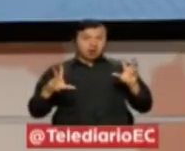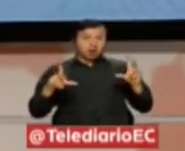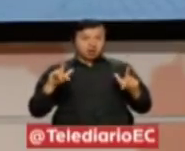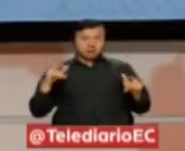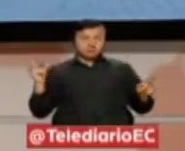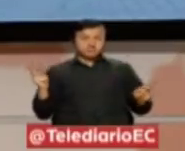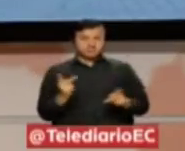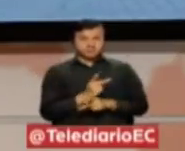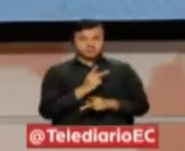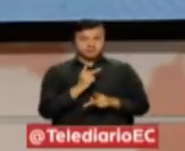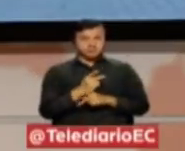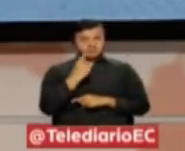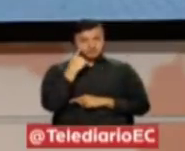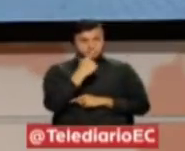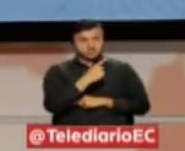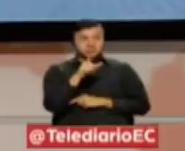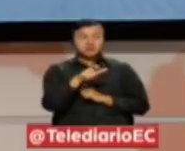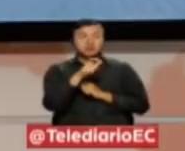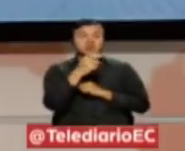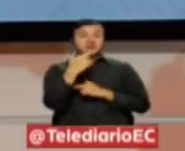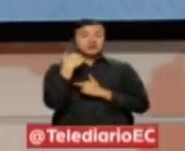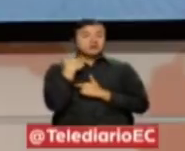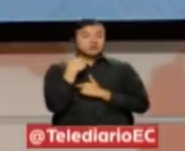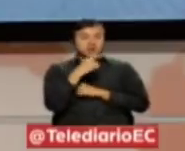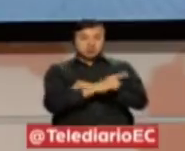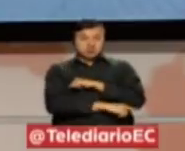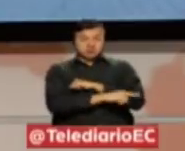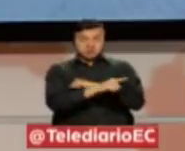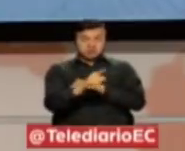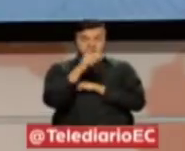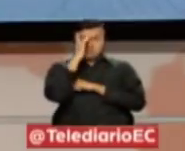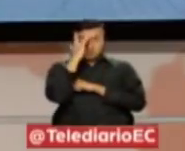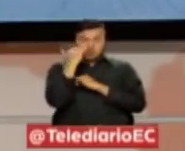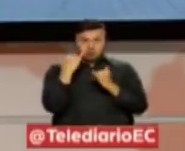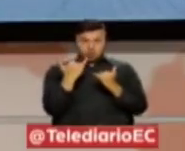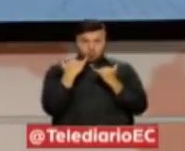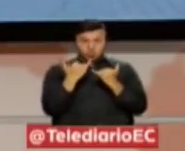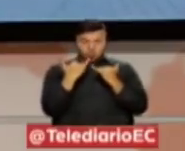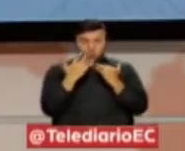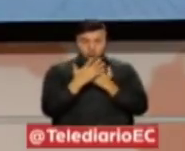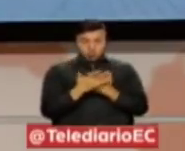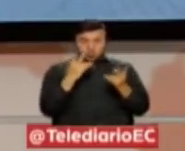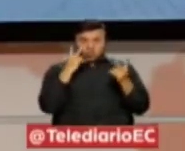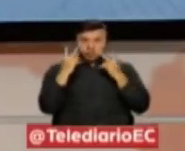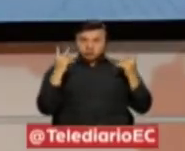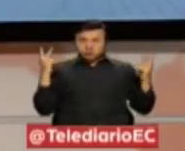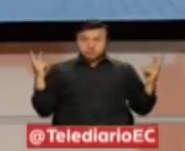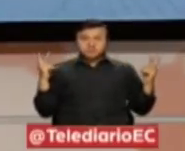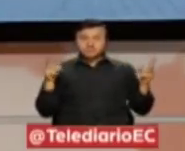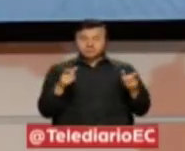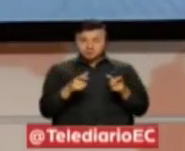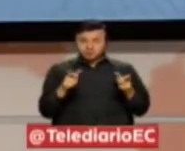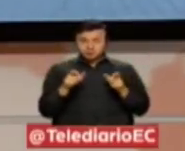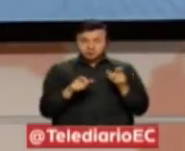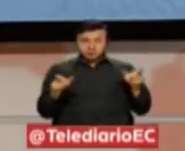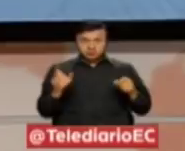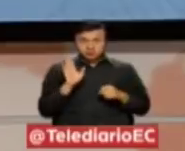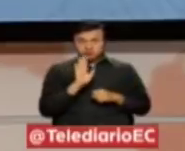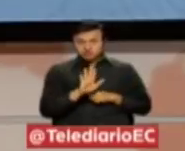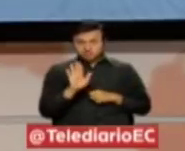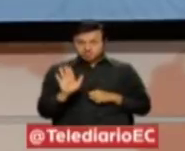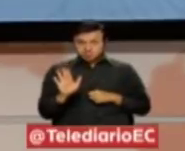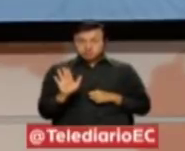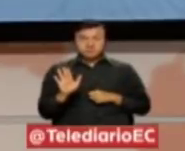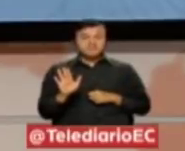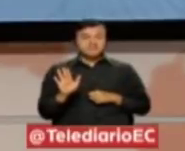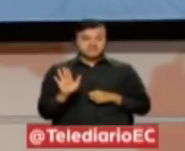se tiene que ubicar a los responsables y se tiene que sancionarlos, porque lo que en este momento se percibe por parte de la ciudadanía es